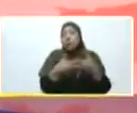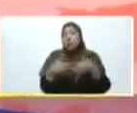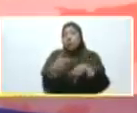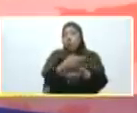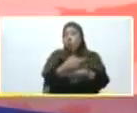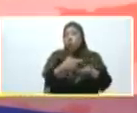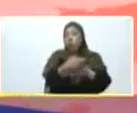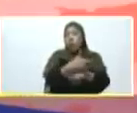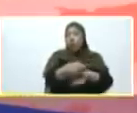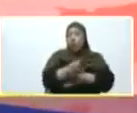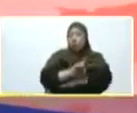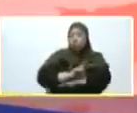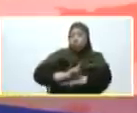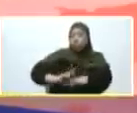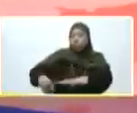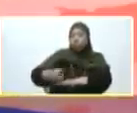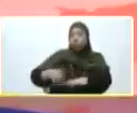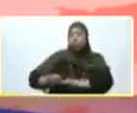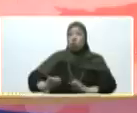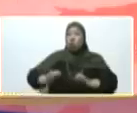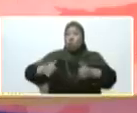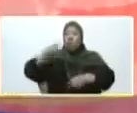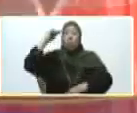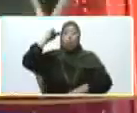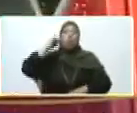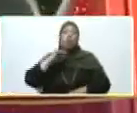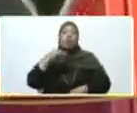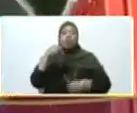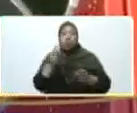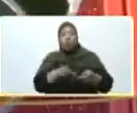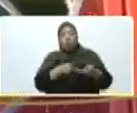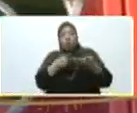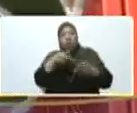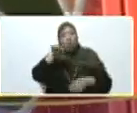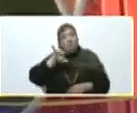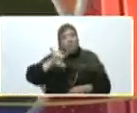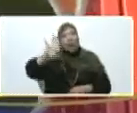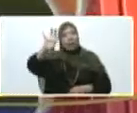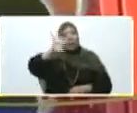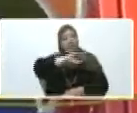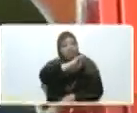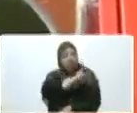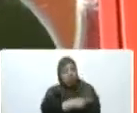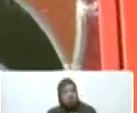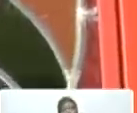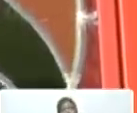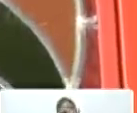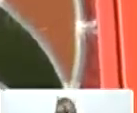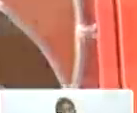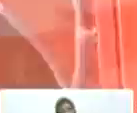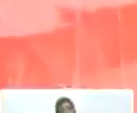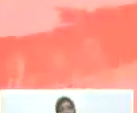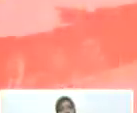del renacimiento del bolivarianismo y de los grandes valores de la patria y de los cambios